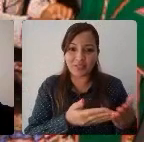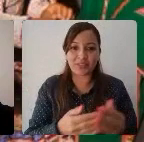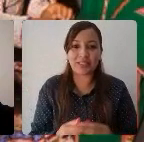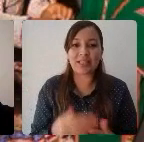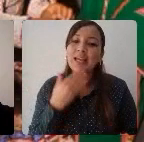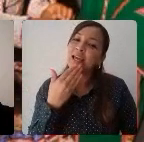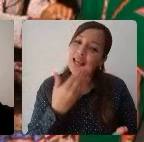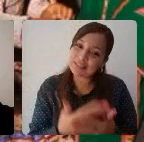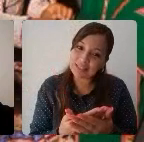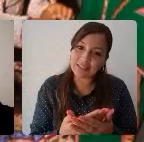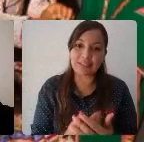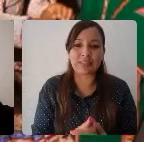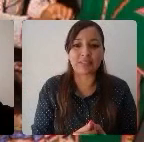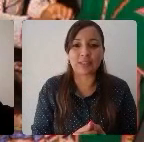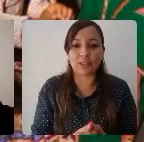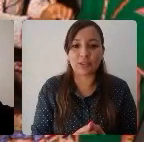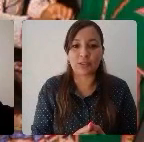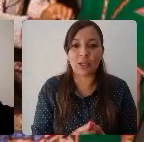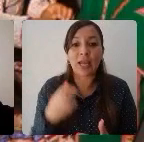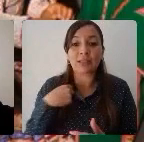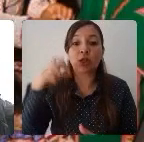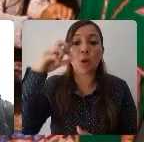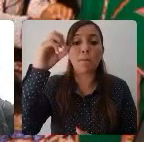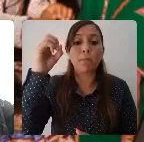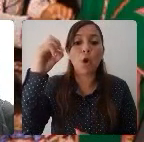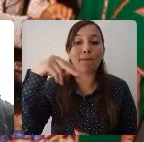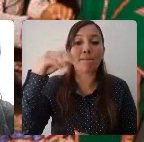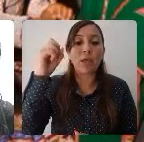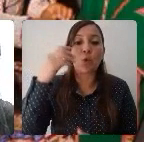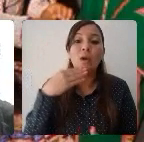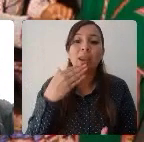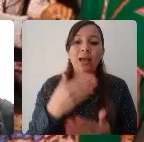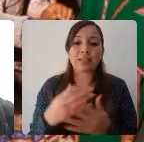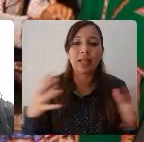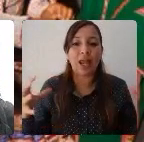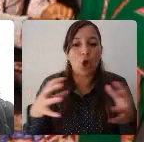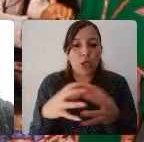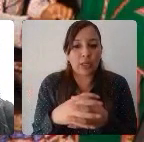Muchas gracias, gracias, gracias PromPerú, gracias al evento de hoy. Y bueno,